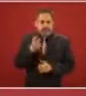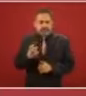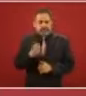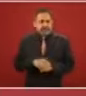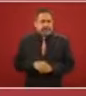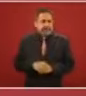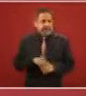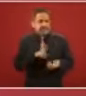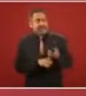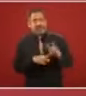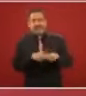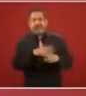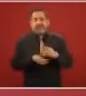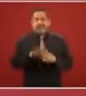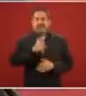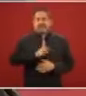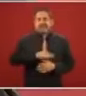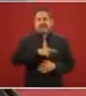podrido